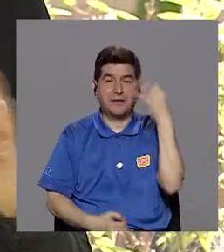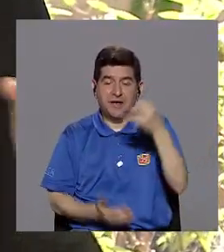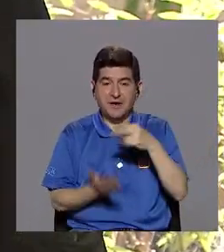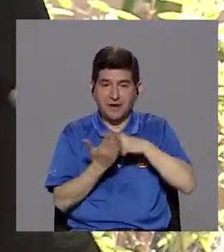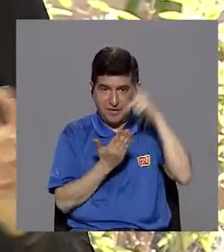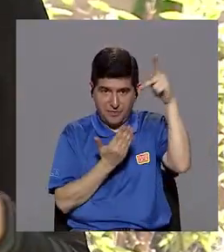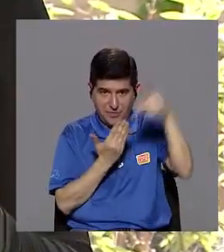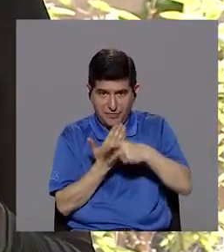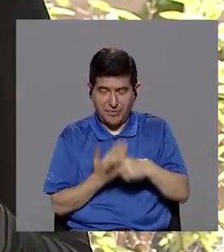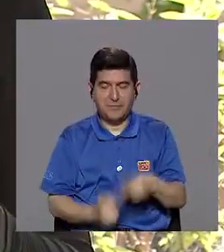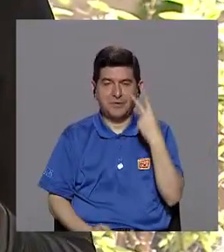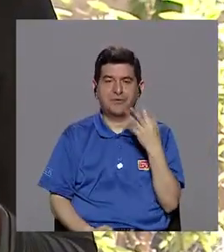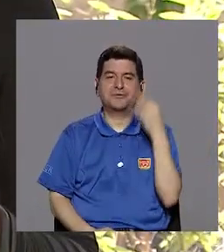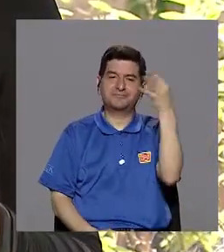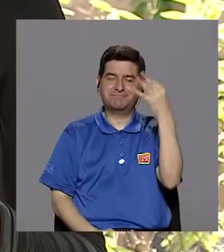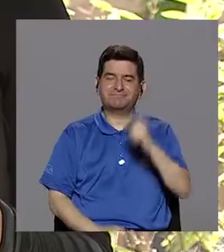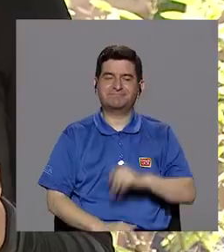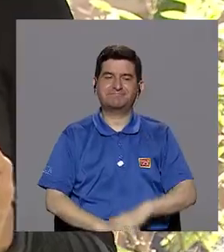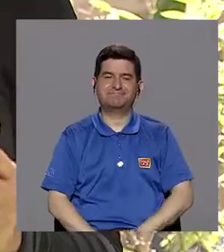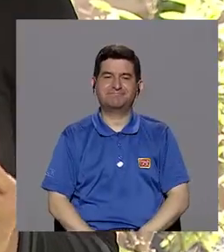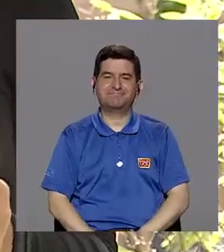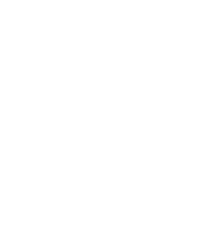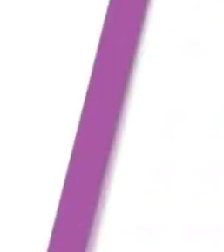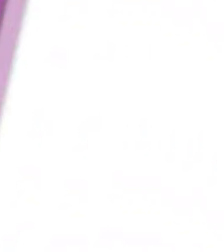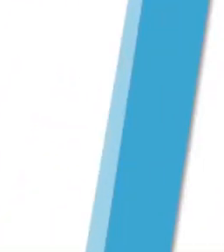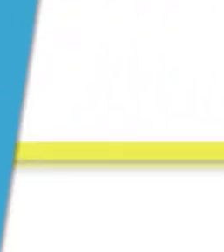Le esperamos en nuestra próxima edición. Hasta pronto.